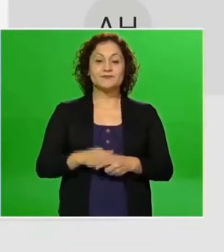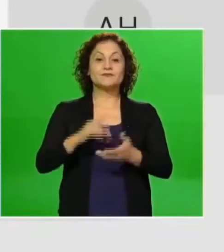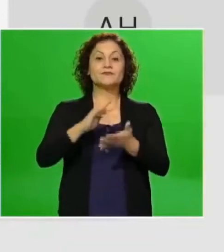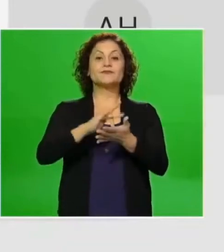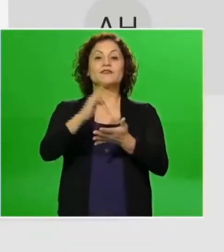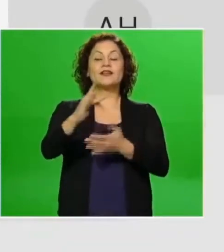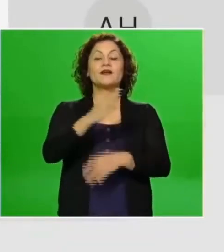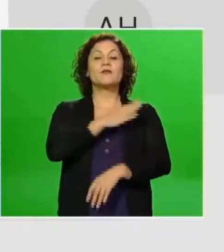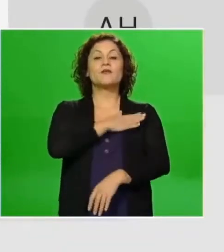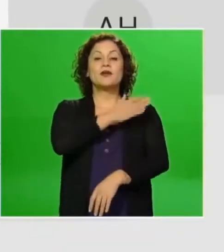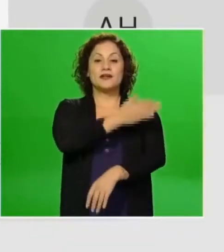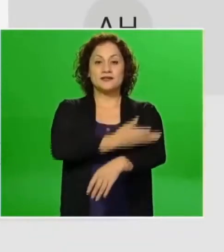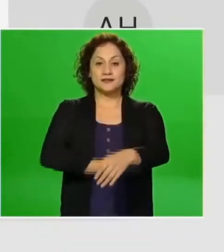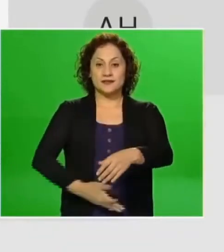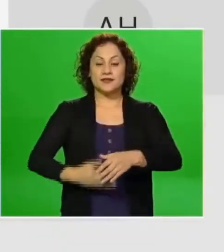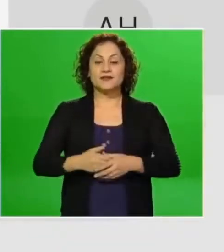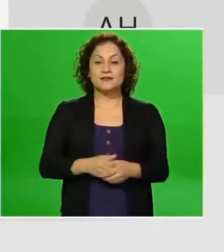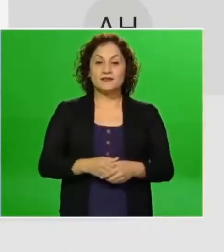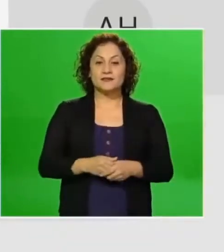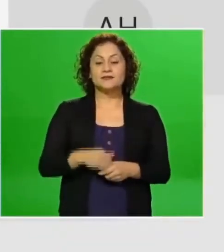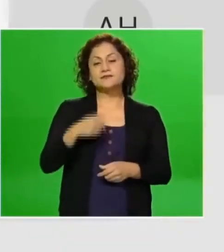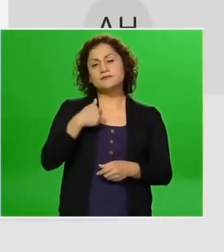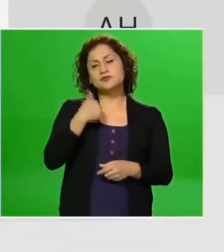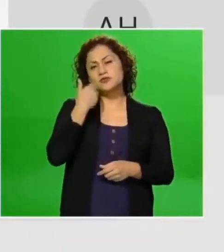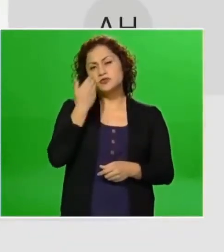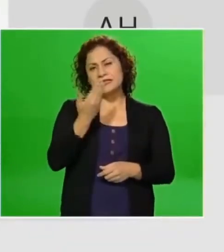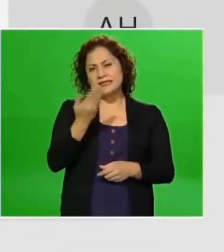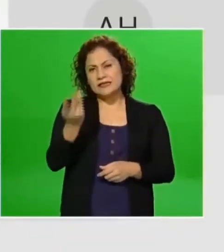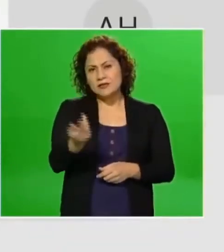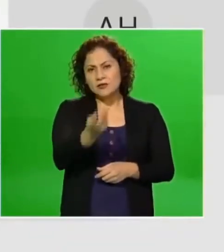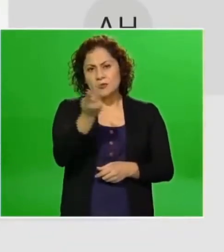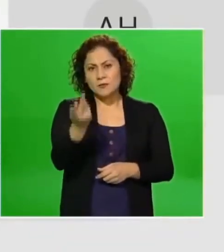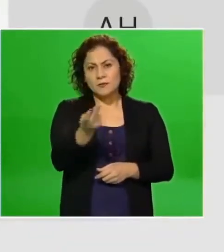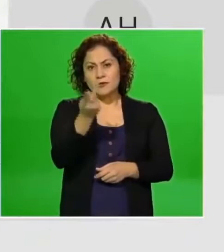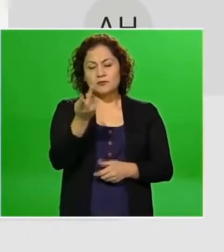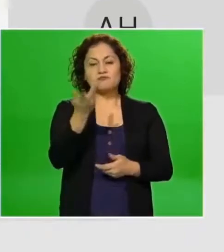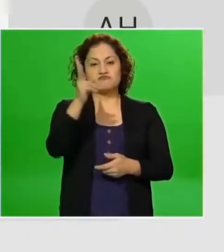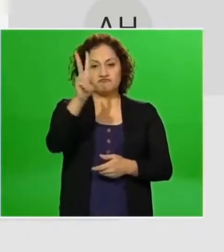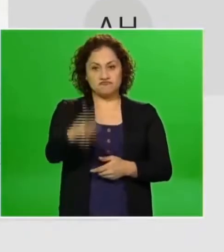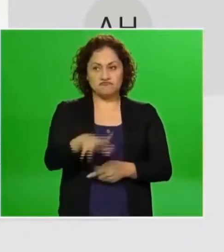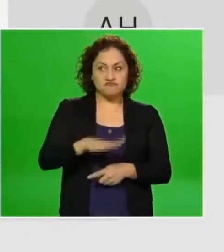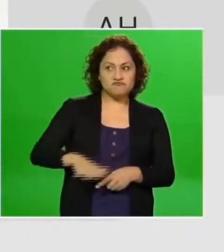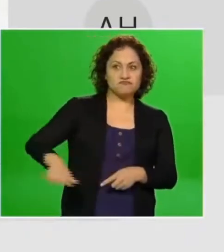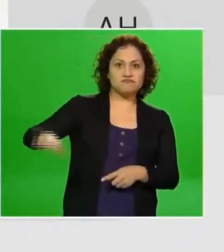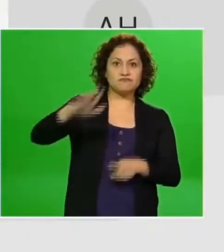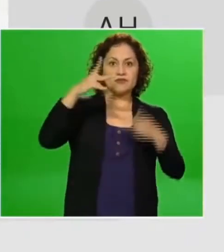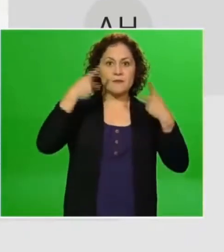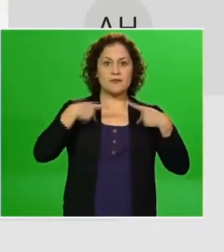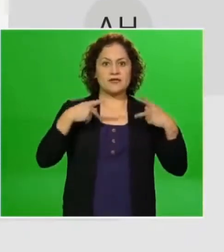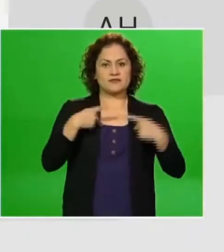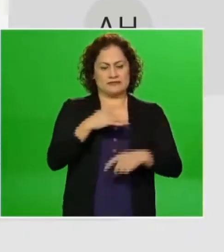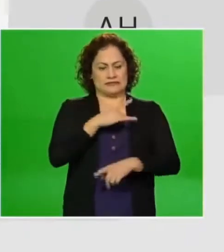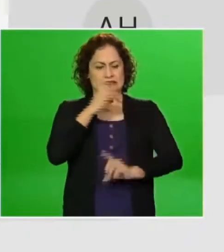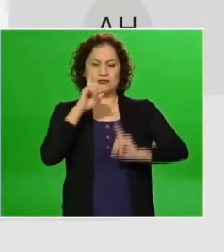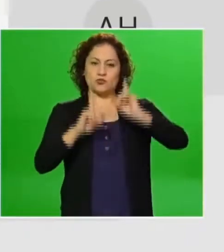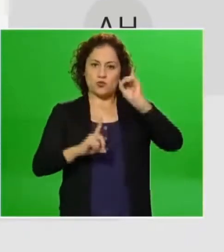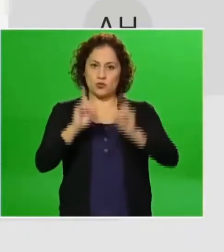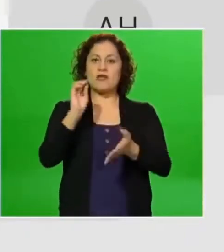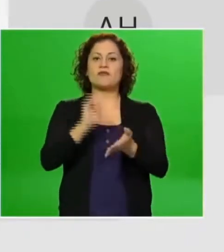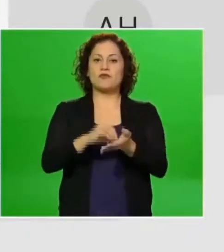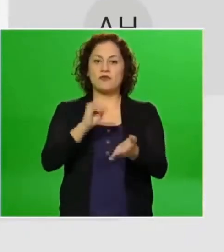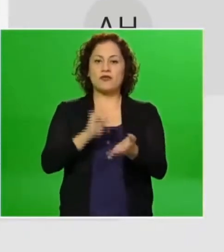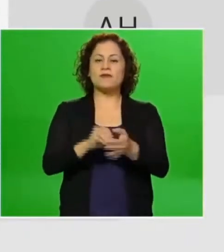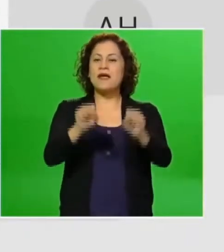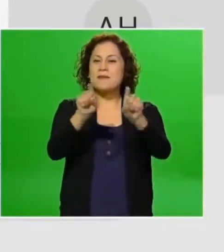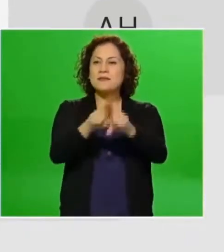Gracias, buenas tardes. Les quería preguntar, hay todavía mucha inquietud por esto que preguntaba ayer mi compañera